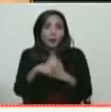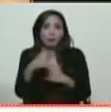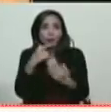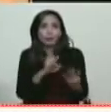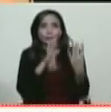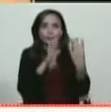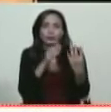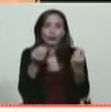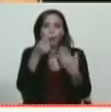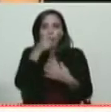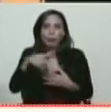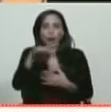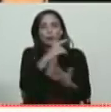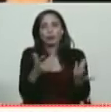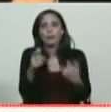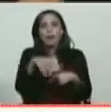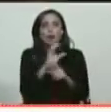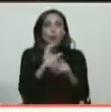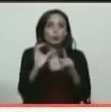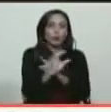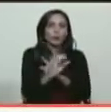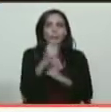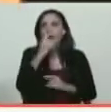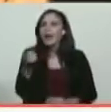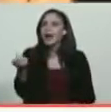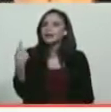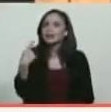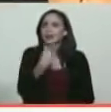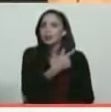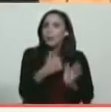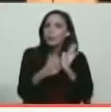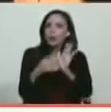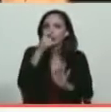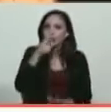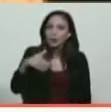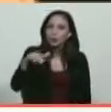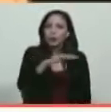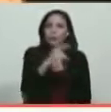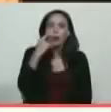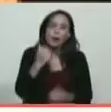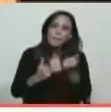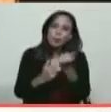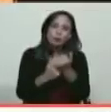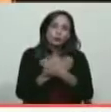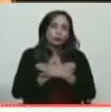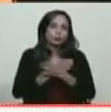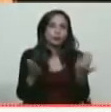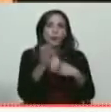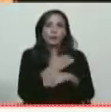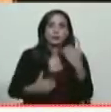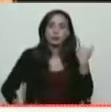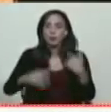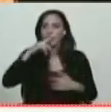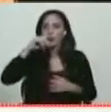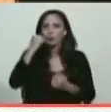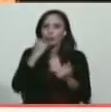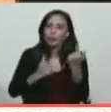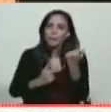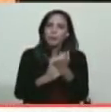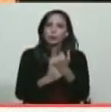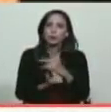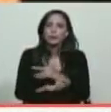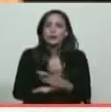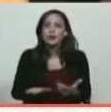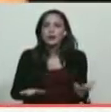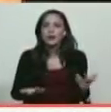desde la perspectiva cultural. Viceministro, el día de ayer el pueblo daba una demostración firme nuevamente al apoyo al presidente constitucional Nicolás Maduro.